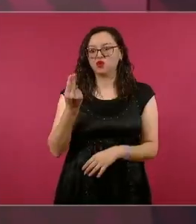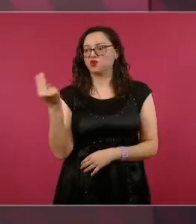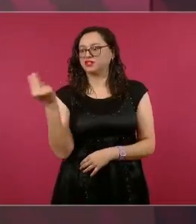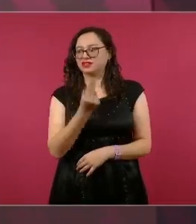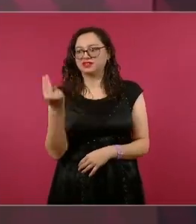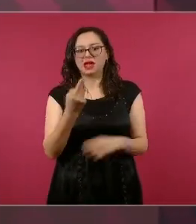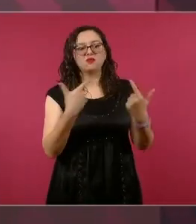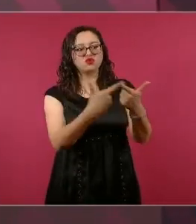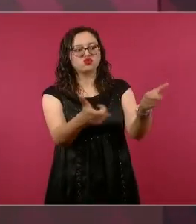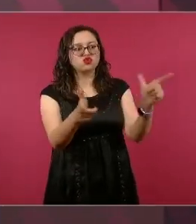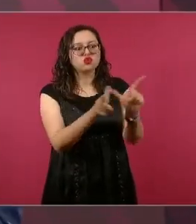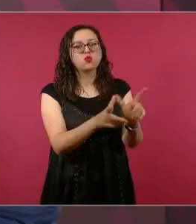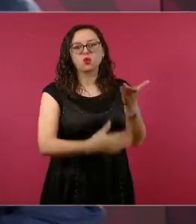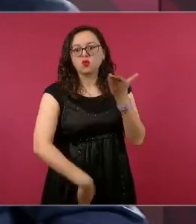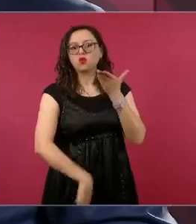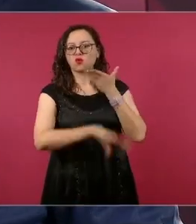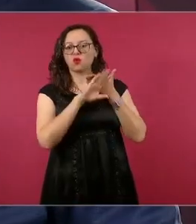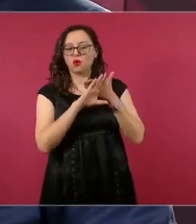su